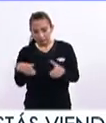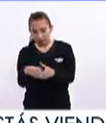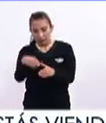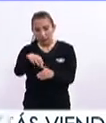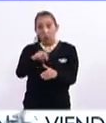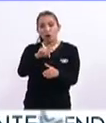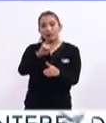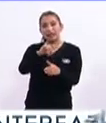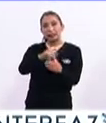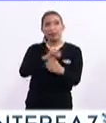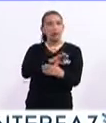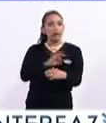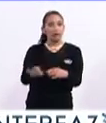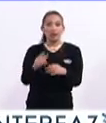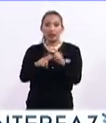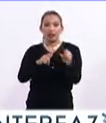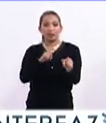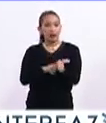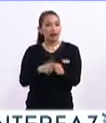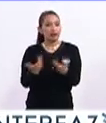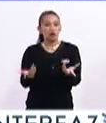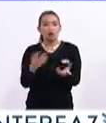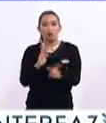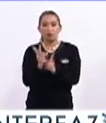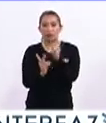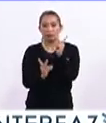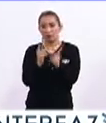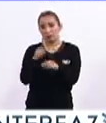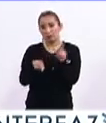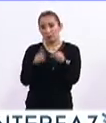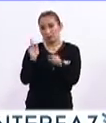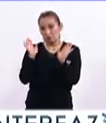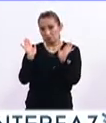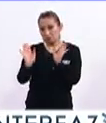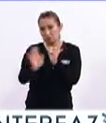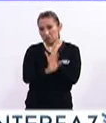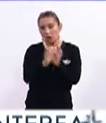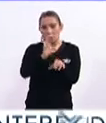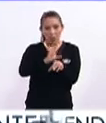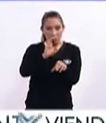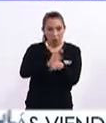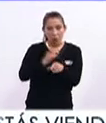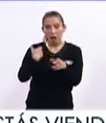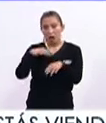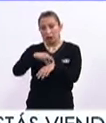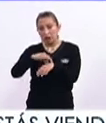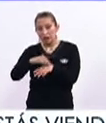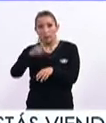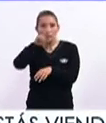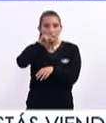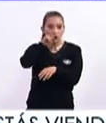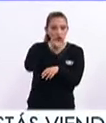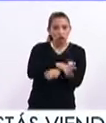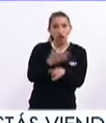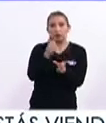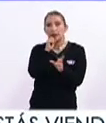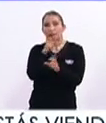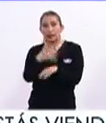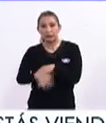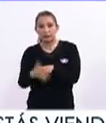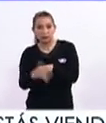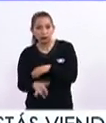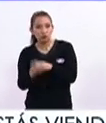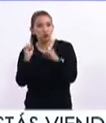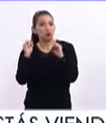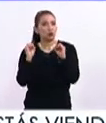de proteína, que puede ser proteína de origen animal o de origen vegetal, eso no importa. Puede ser huevo, puede ser carne, pollo, pero también puede ser queso